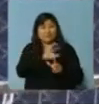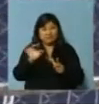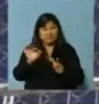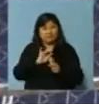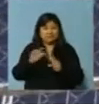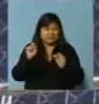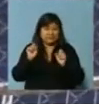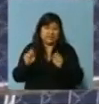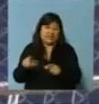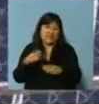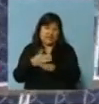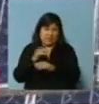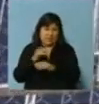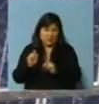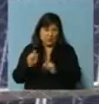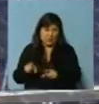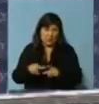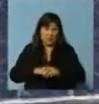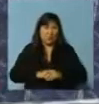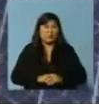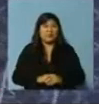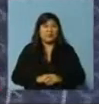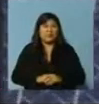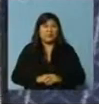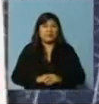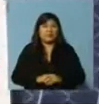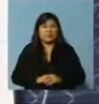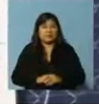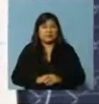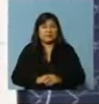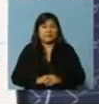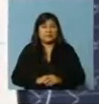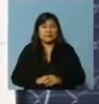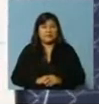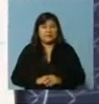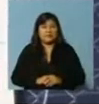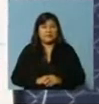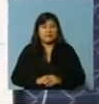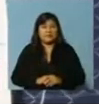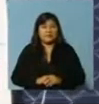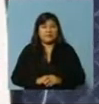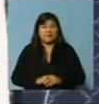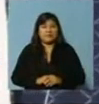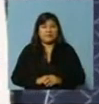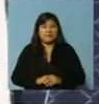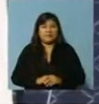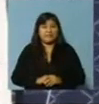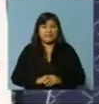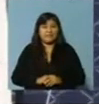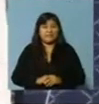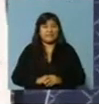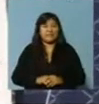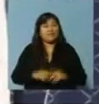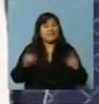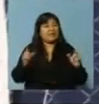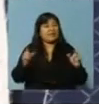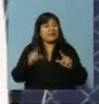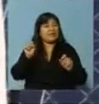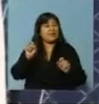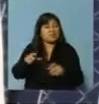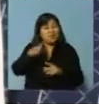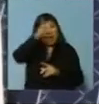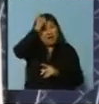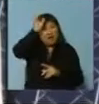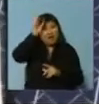punchaipi. Kai cotuchasca cachancha. Sumas punchay.